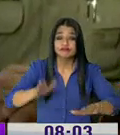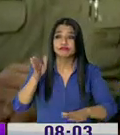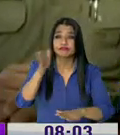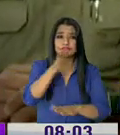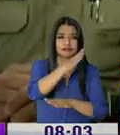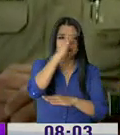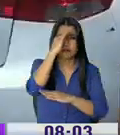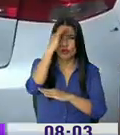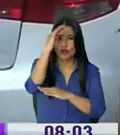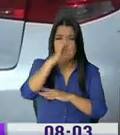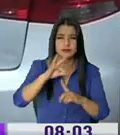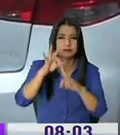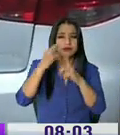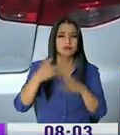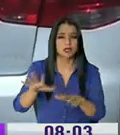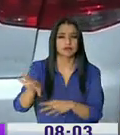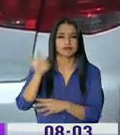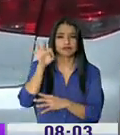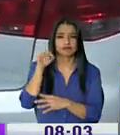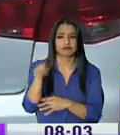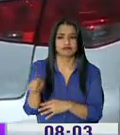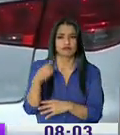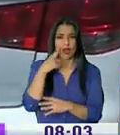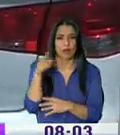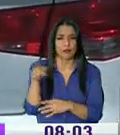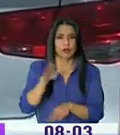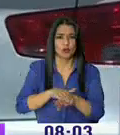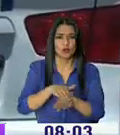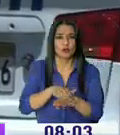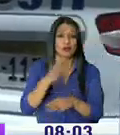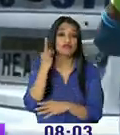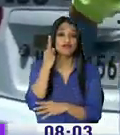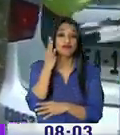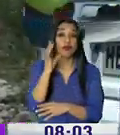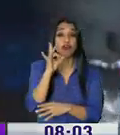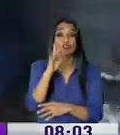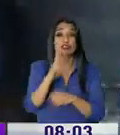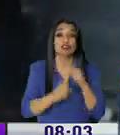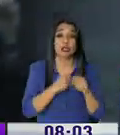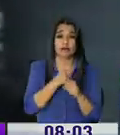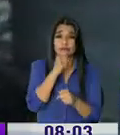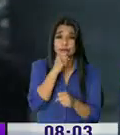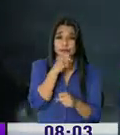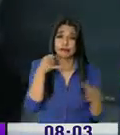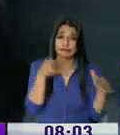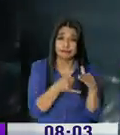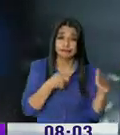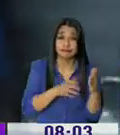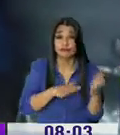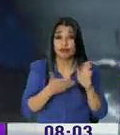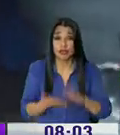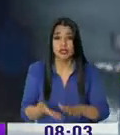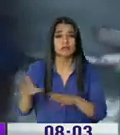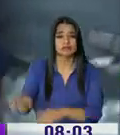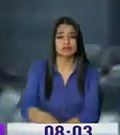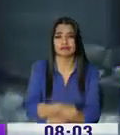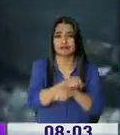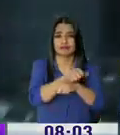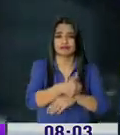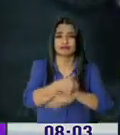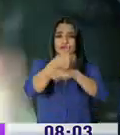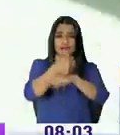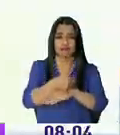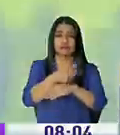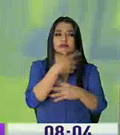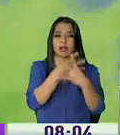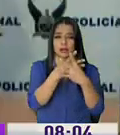agentes investigativos. El acusado de acabar con la vida de la mujer de 82 años de edad fue puesto así a órdenes de la justicia, misma que le dictó